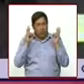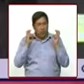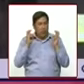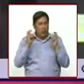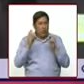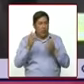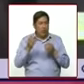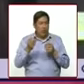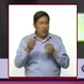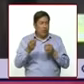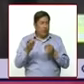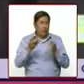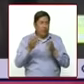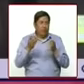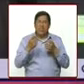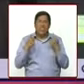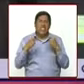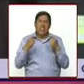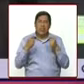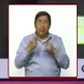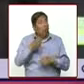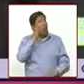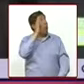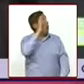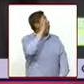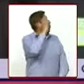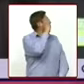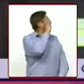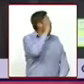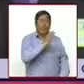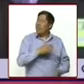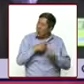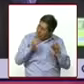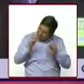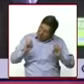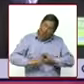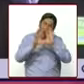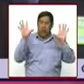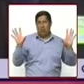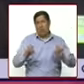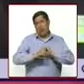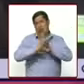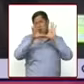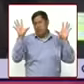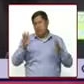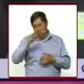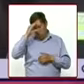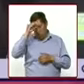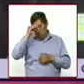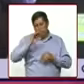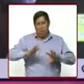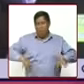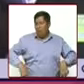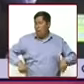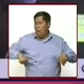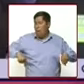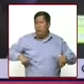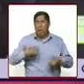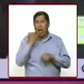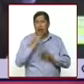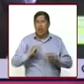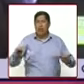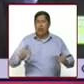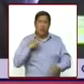casos, tratan de eludir sus responsabilidades, pero es evidente, ¿no?, la acción que ha tenido delictiva este sujeto. Pero lo importante es el